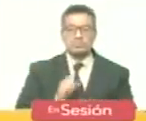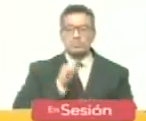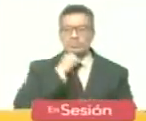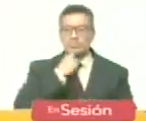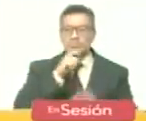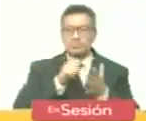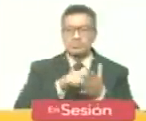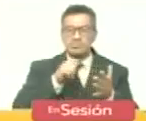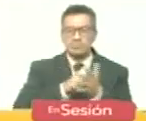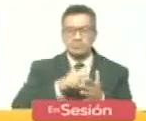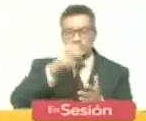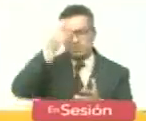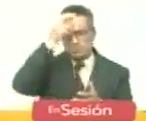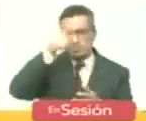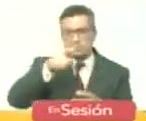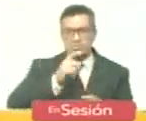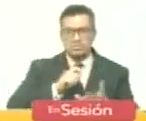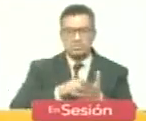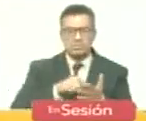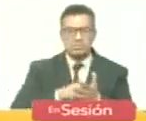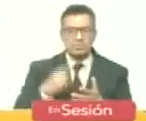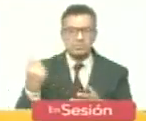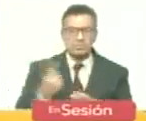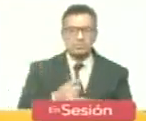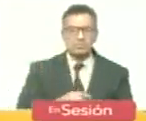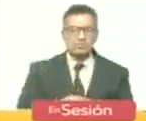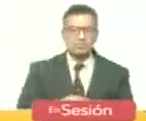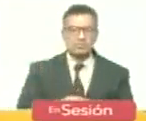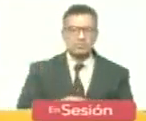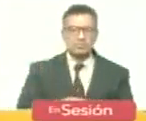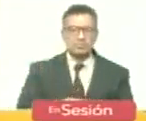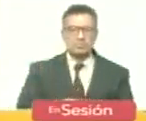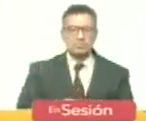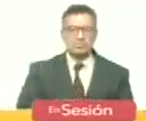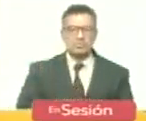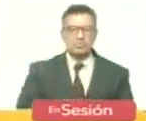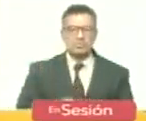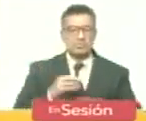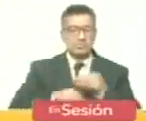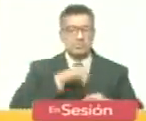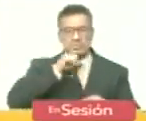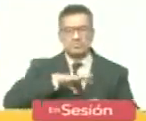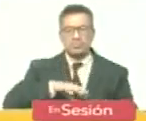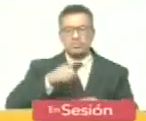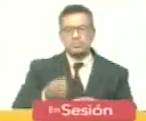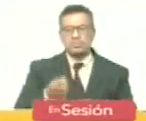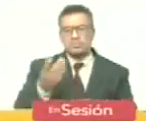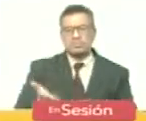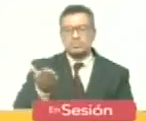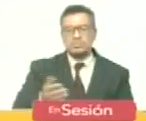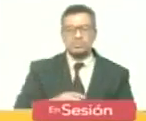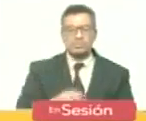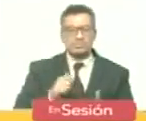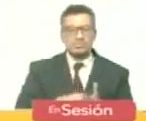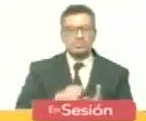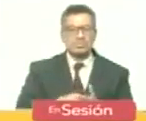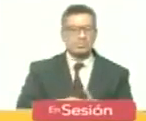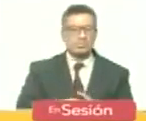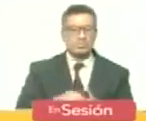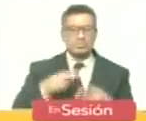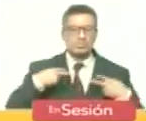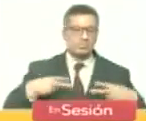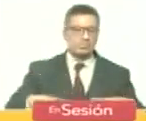puntofijismo y algunos llegan hasta el gomecismo. Hay un hecho político importante en la vida